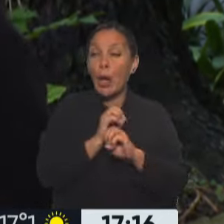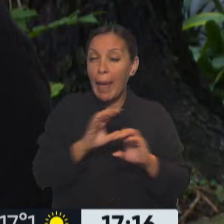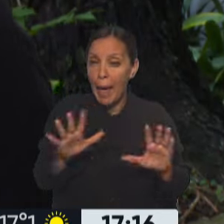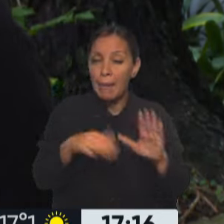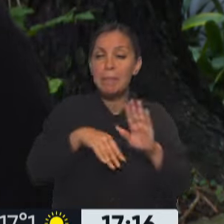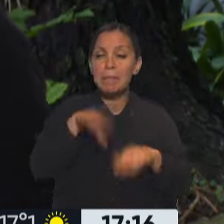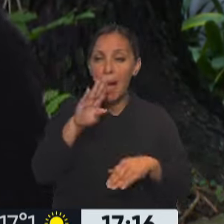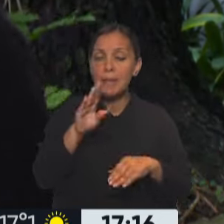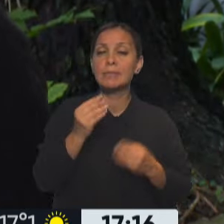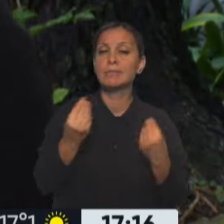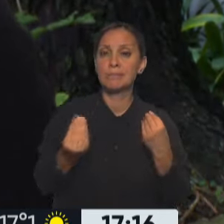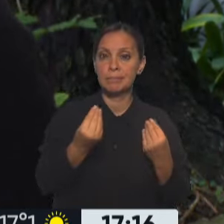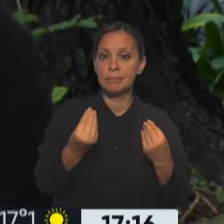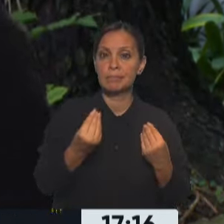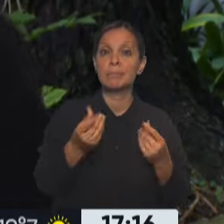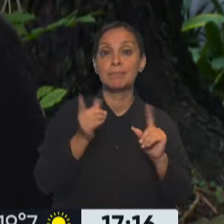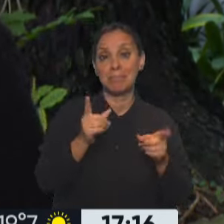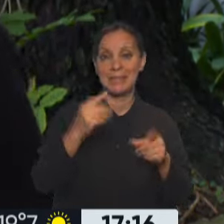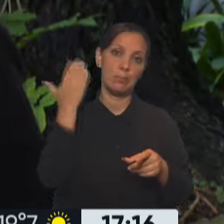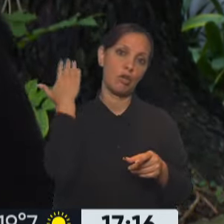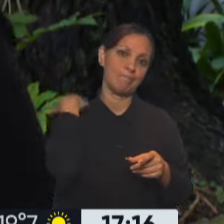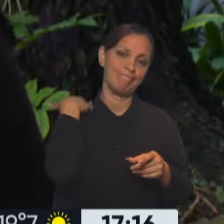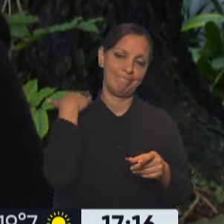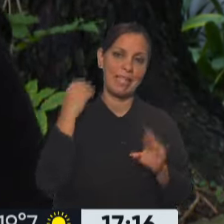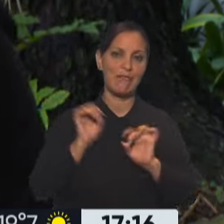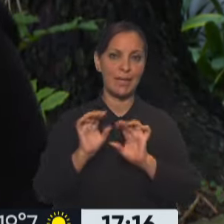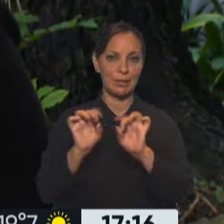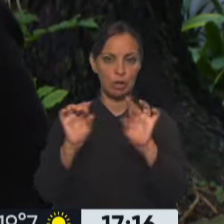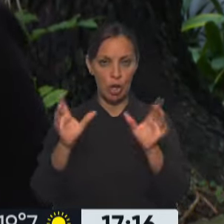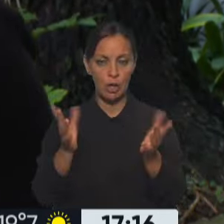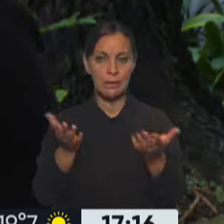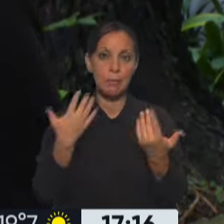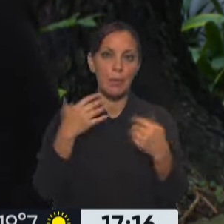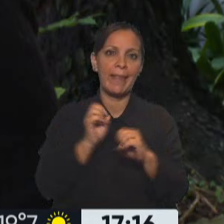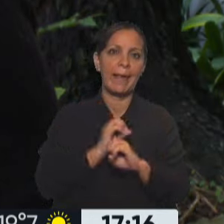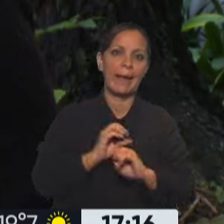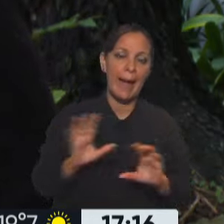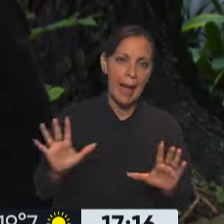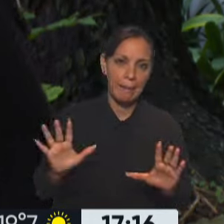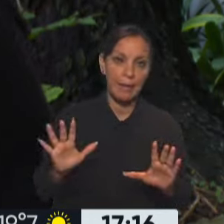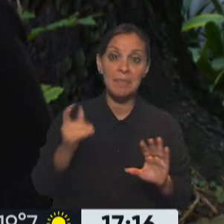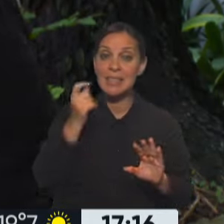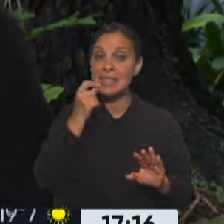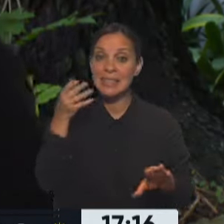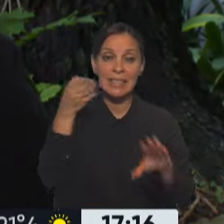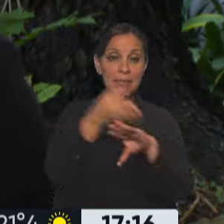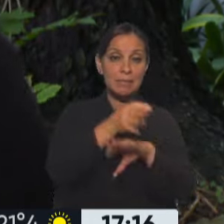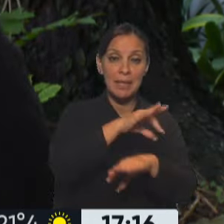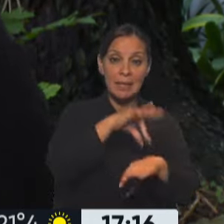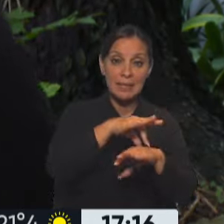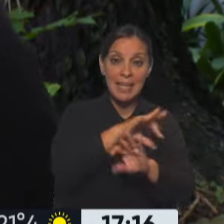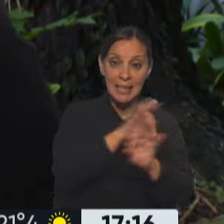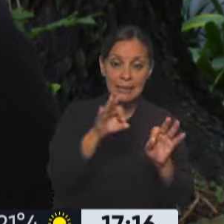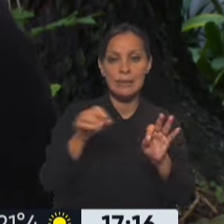general son las infecciones respiratorias, que producen neumonías graves que sin tratamiento tienen cierta